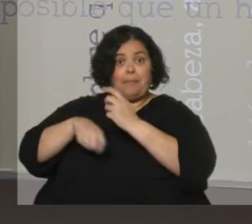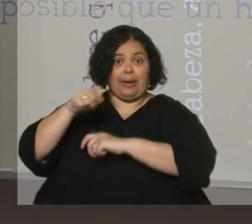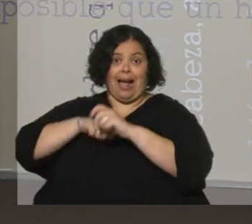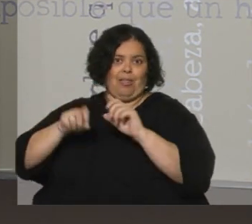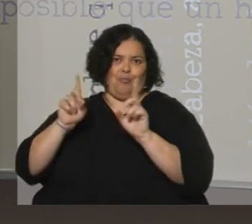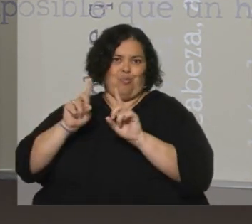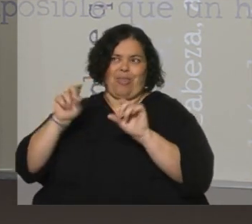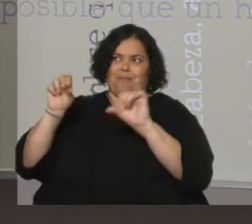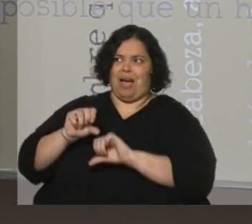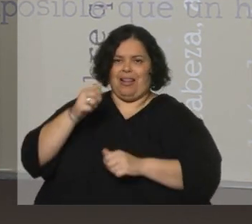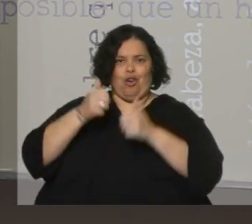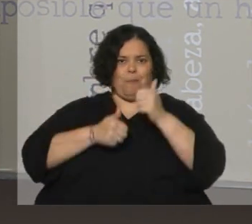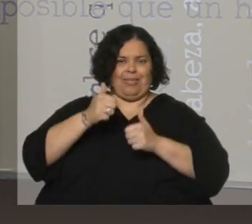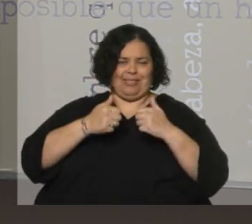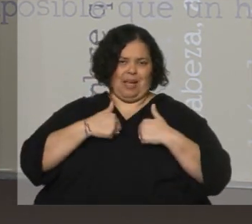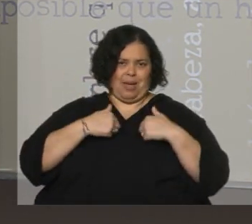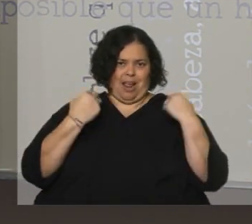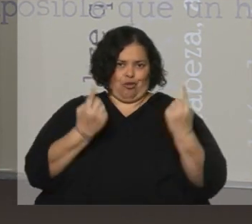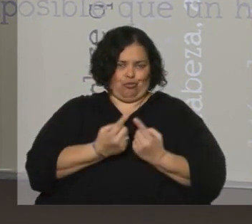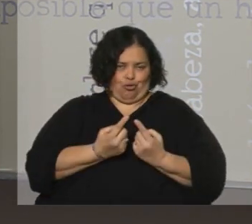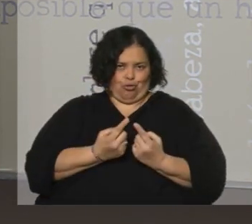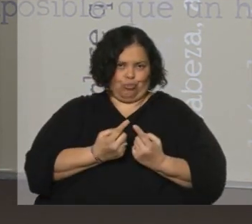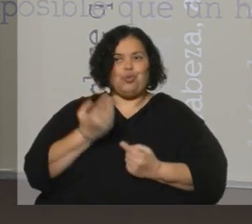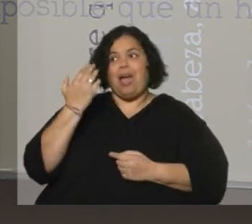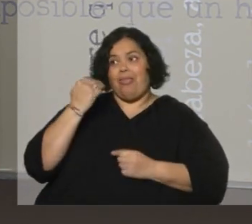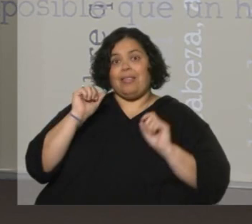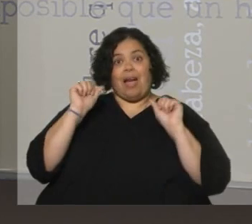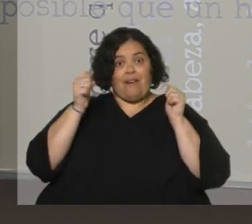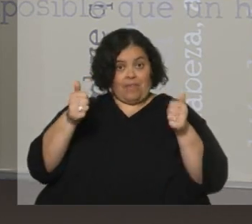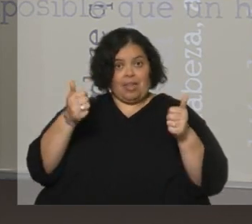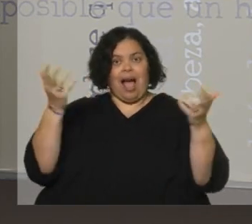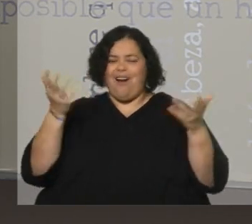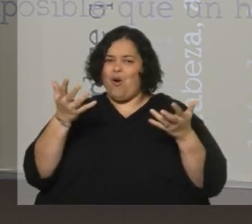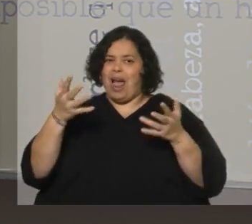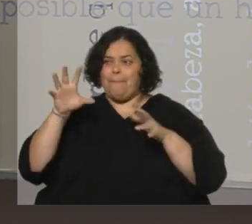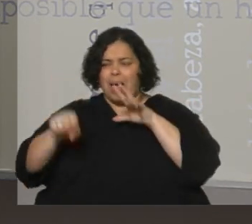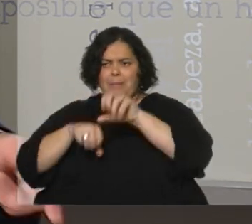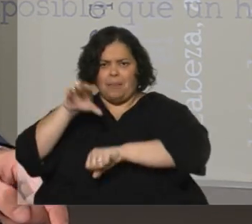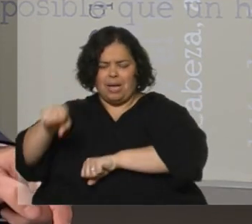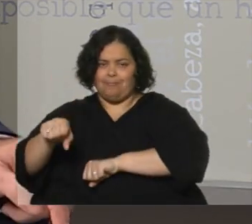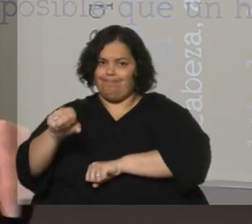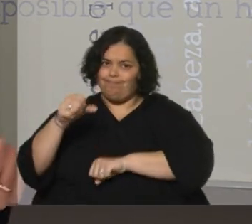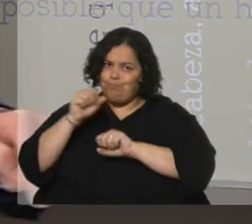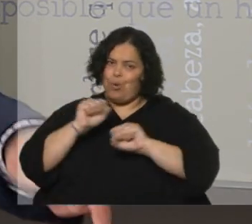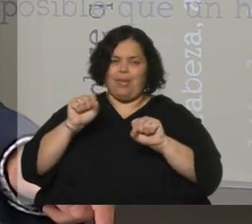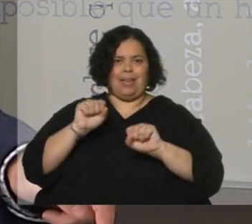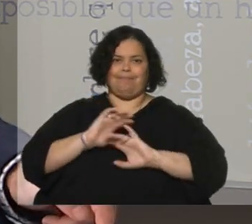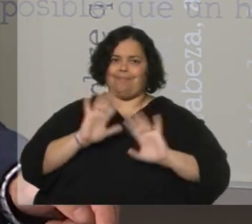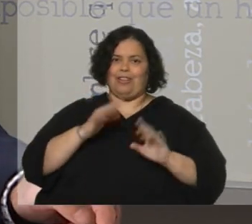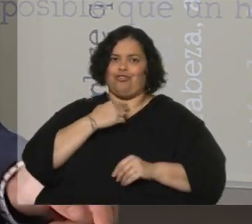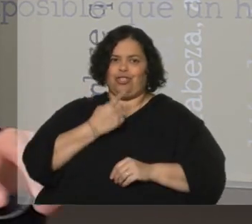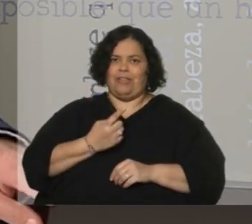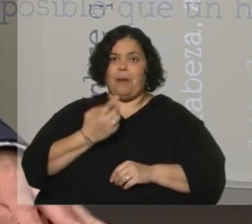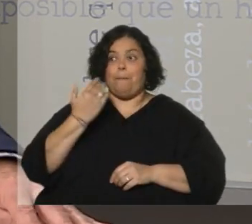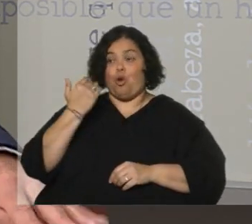competencia como lo estaba hasta hace un tiempo y con algunos cambios que se dieron no solamente esto de estos días sino que hace un mes atrás Minerva incorporó otro